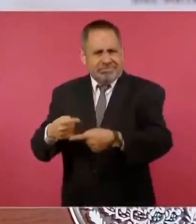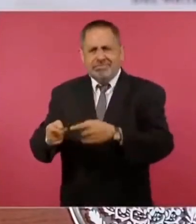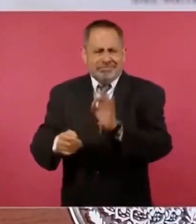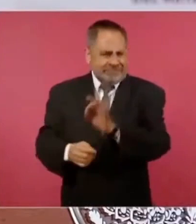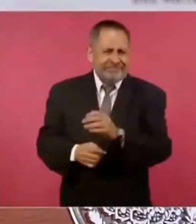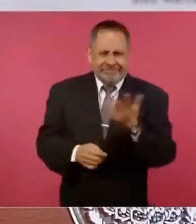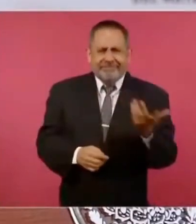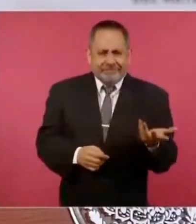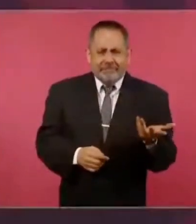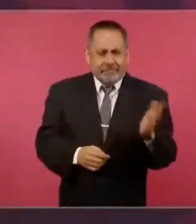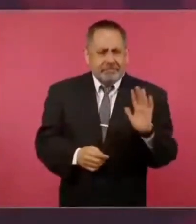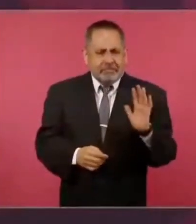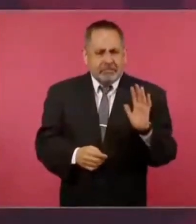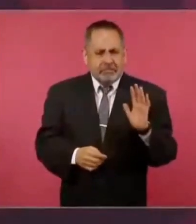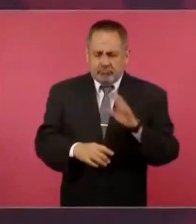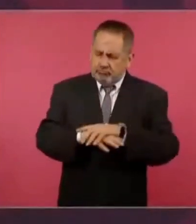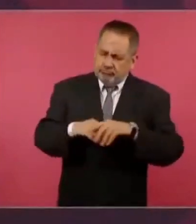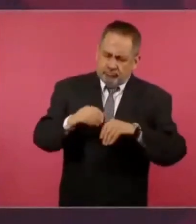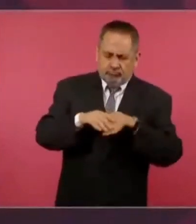independiente,